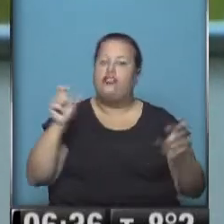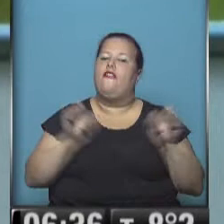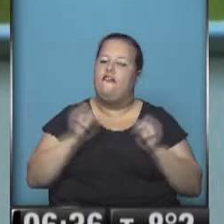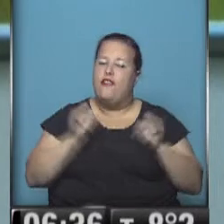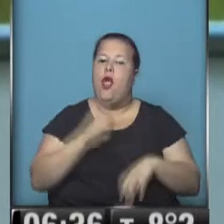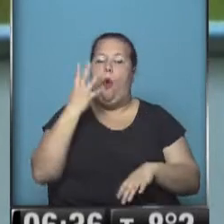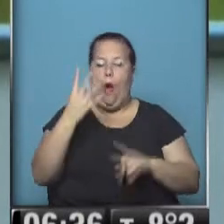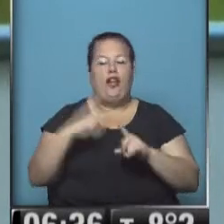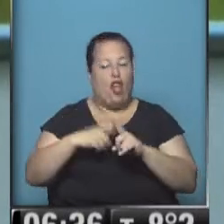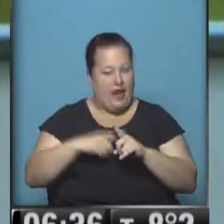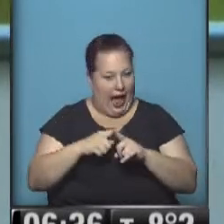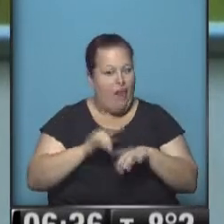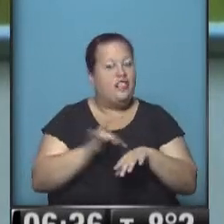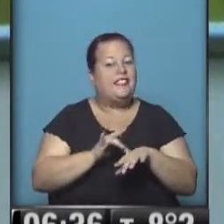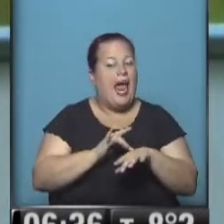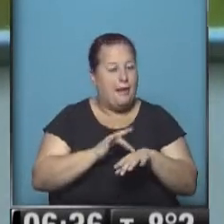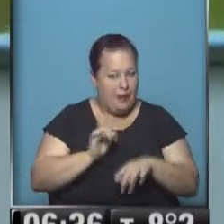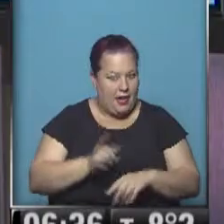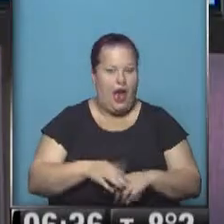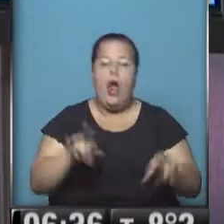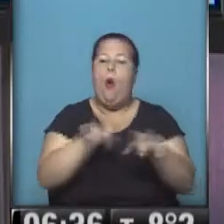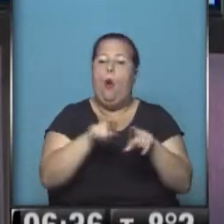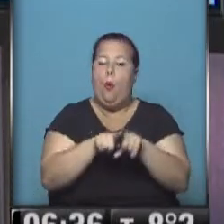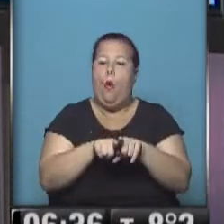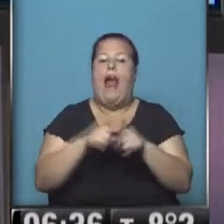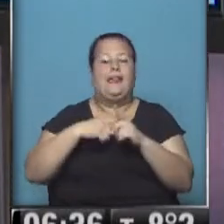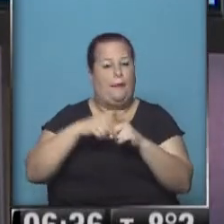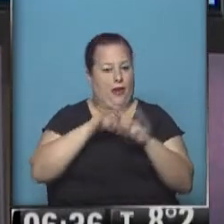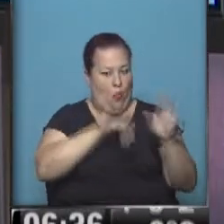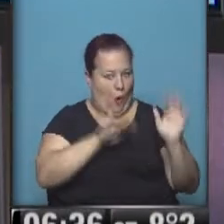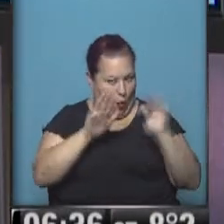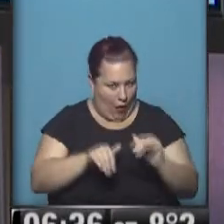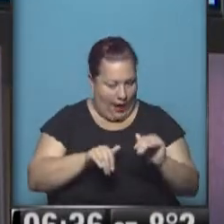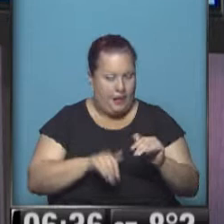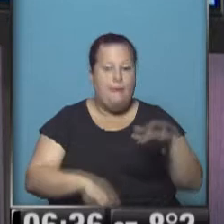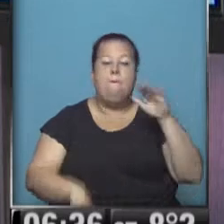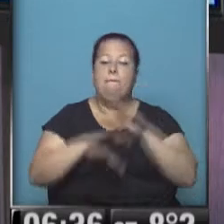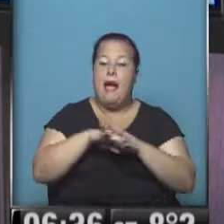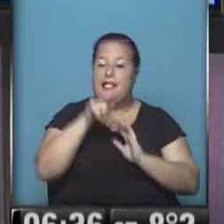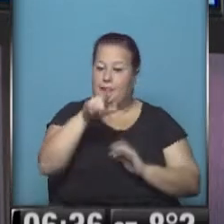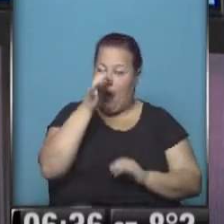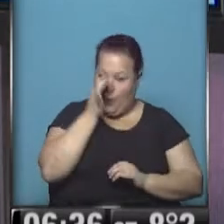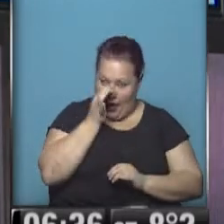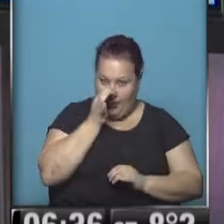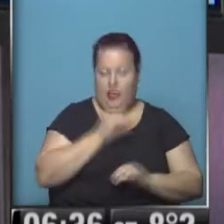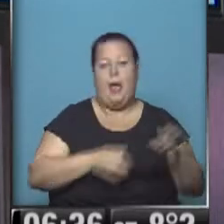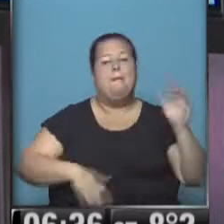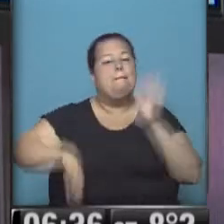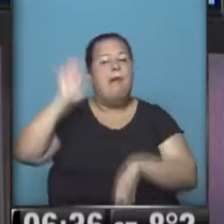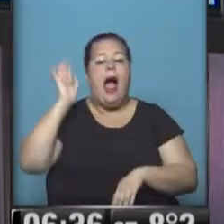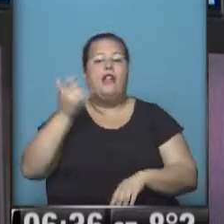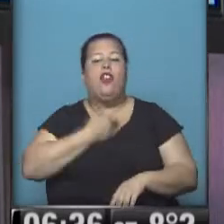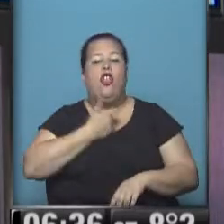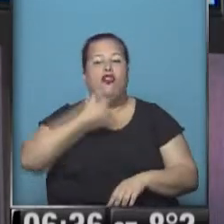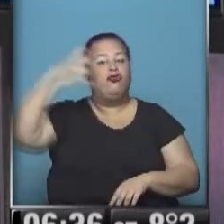4 grados la sensación térmica coincidiendo con la temperatura la máxima para ustedes 20 la más alta